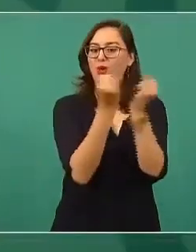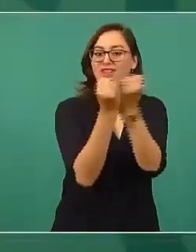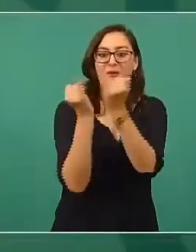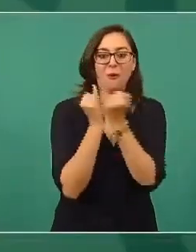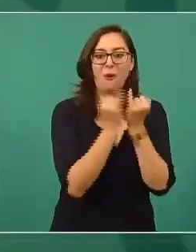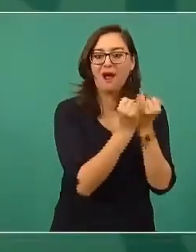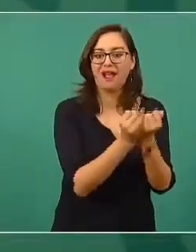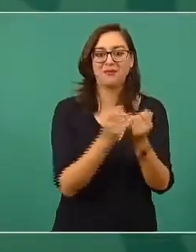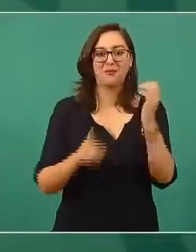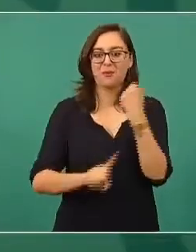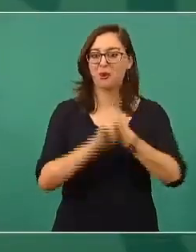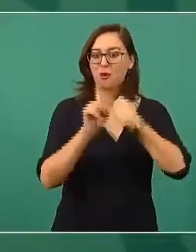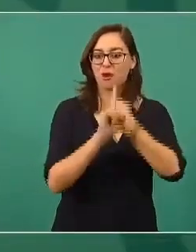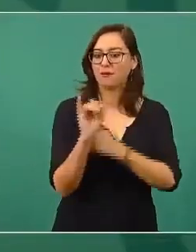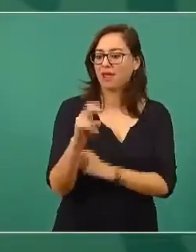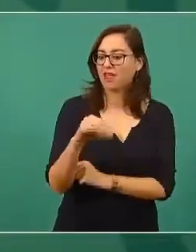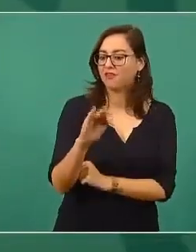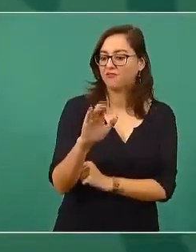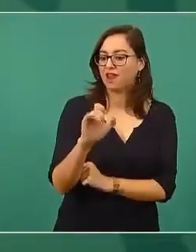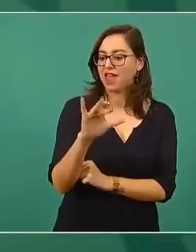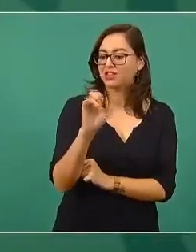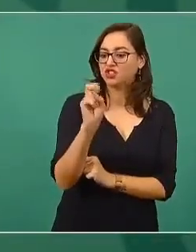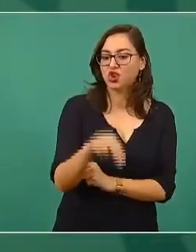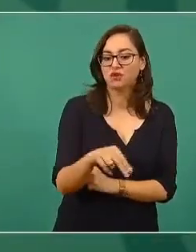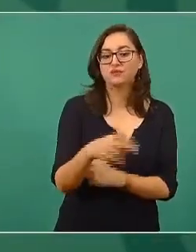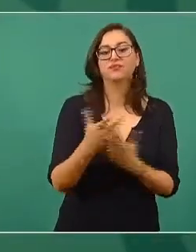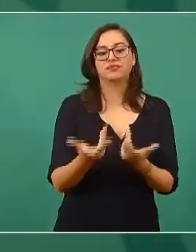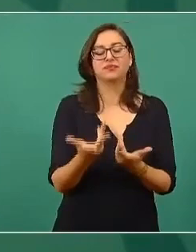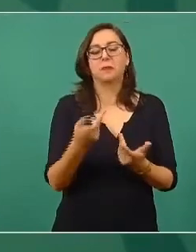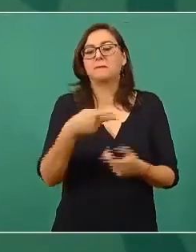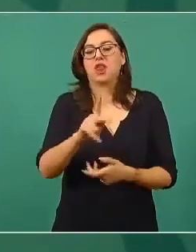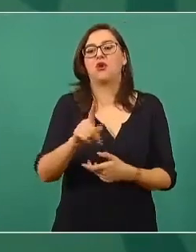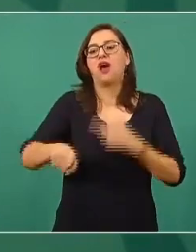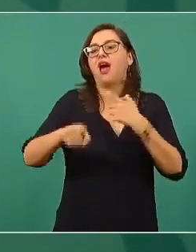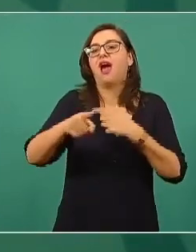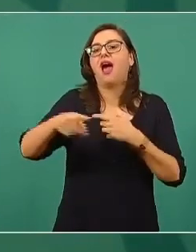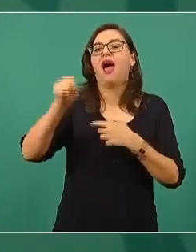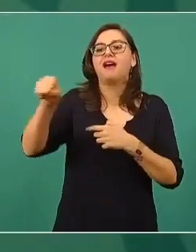todo, ¿no?, al presidente Castillo,